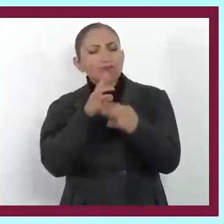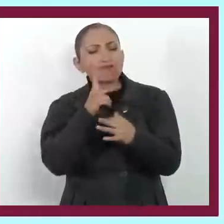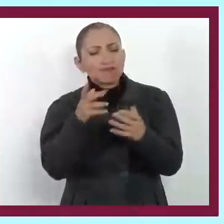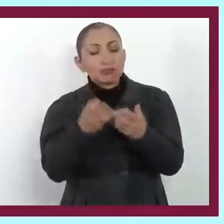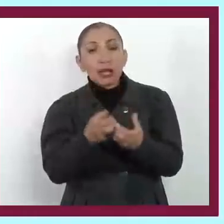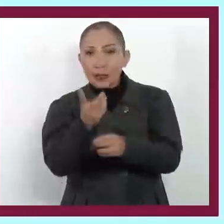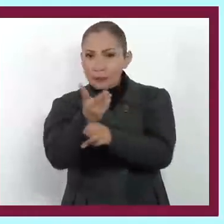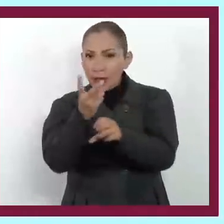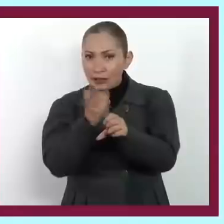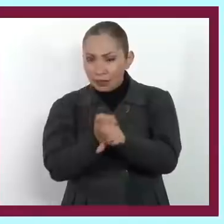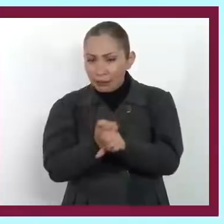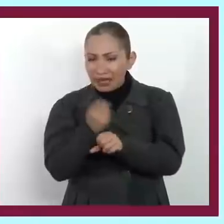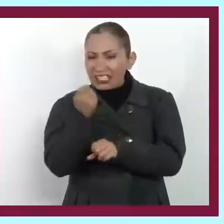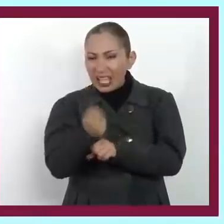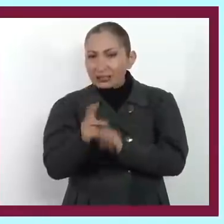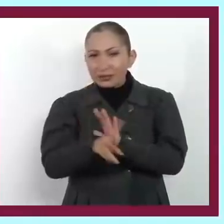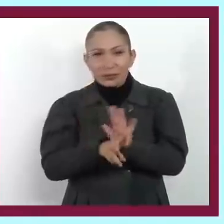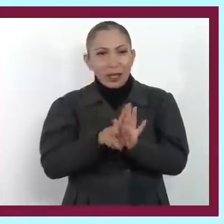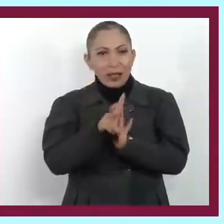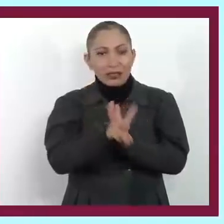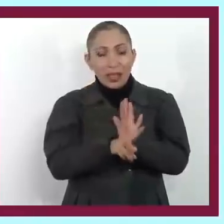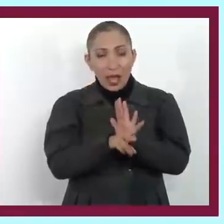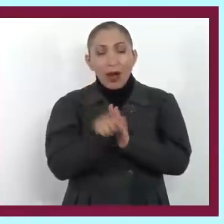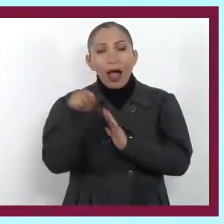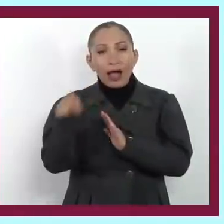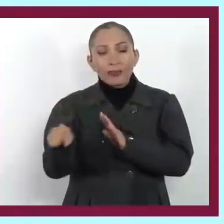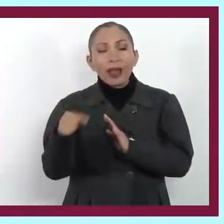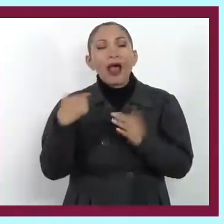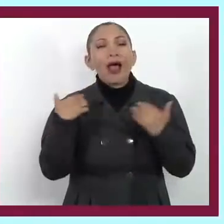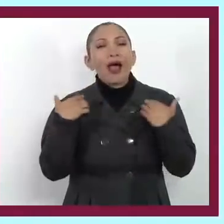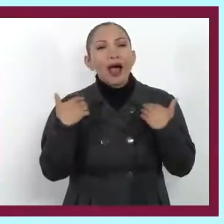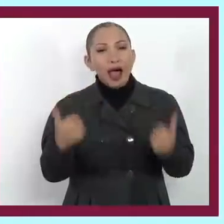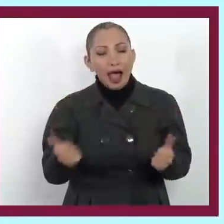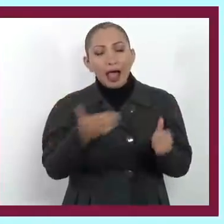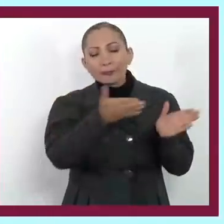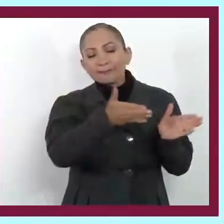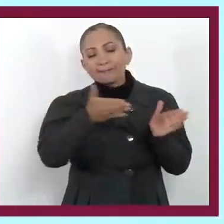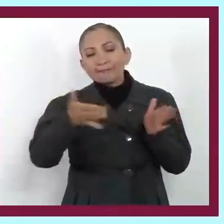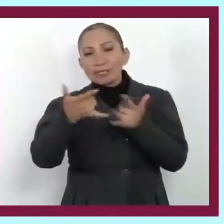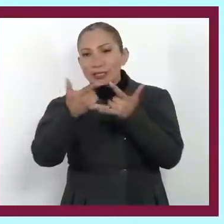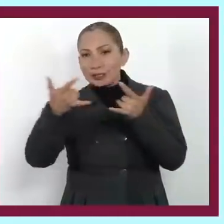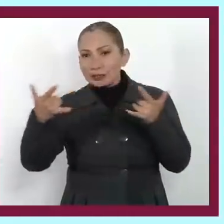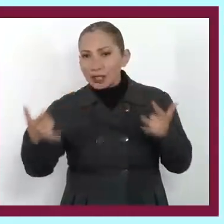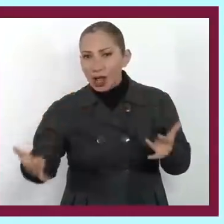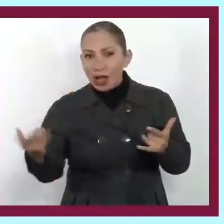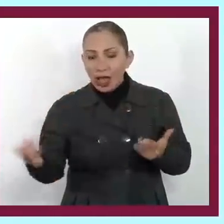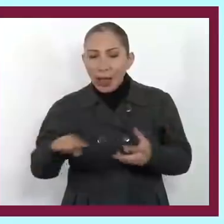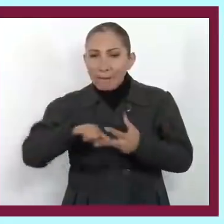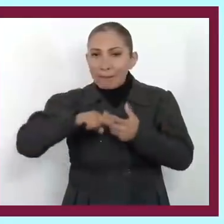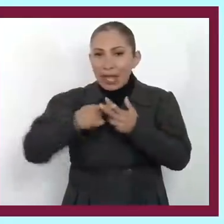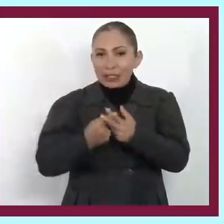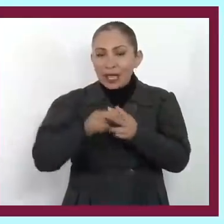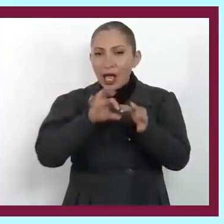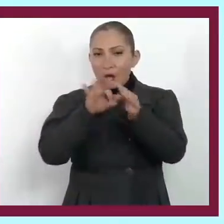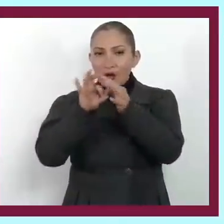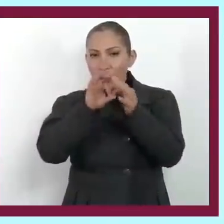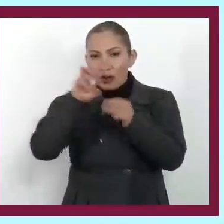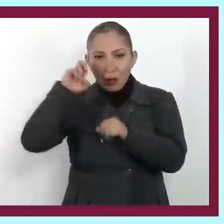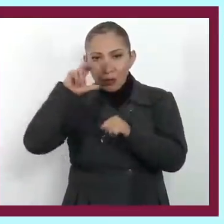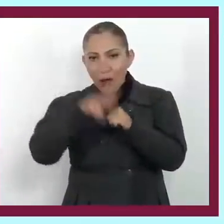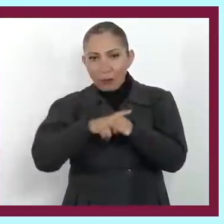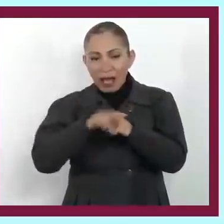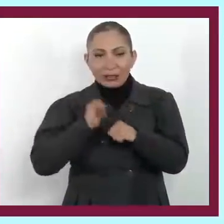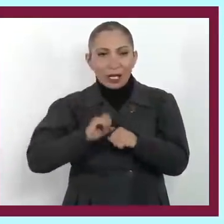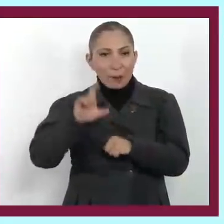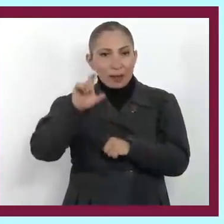Los invitamos a ver el siguiente video en el cual podrán conocer el proceso histórico de formación de la Unión Europea en